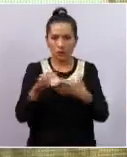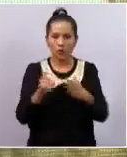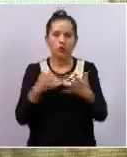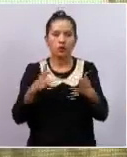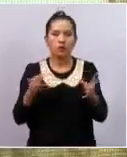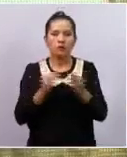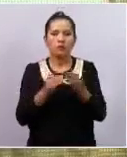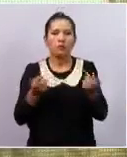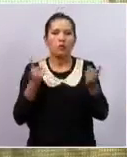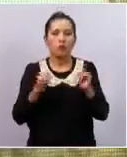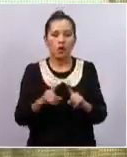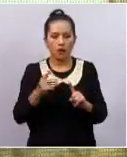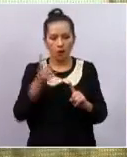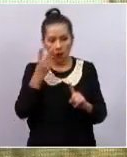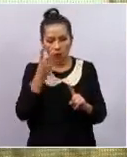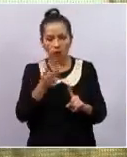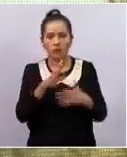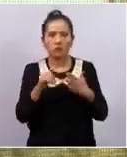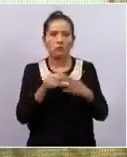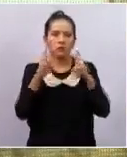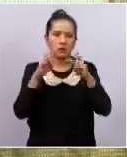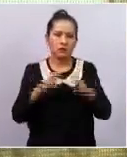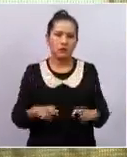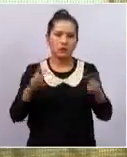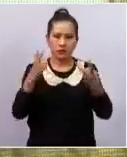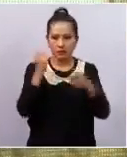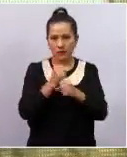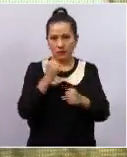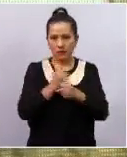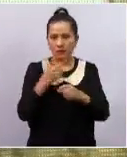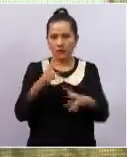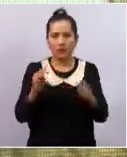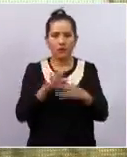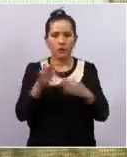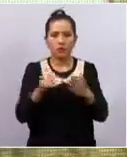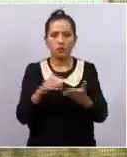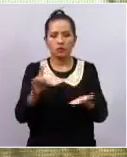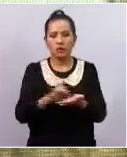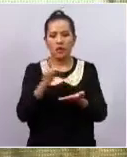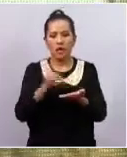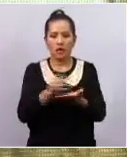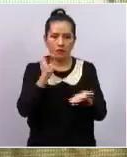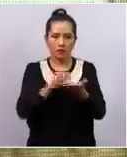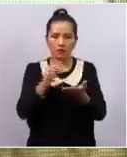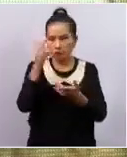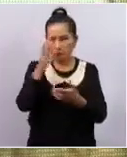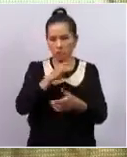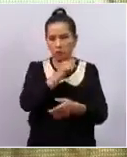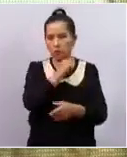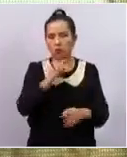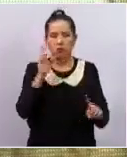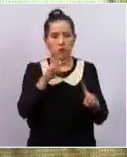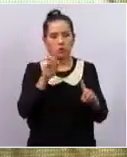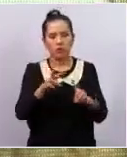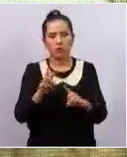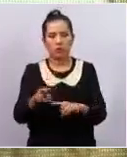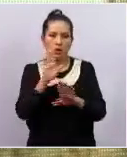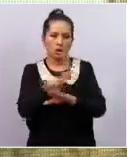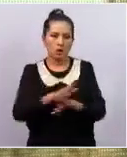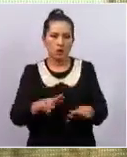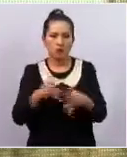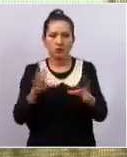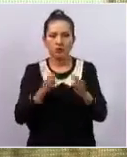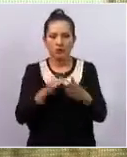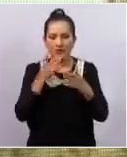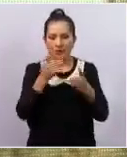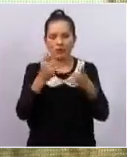conocer este trabajo de investigación que reveló El diario de un cura pederasta ha presentado una denuncia formal ante las instancias